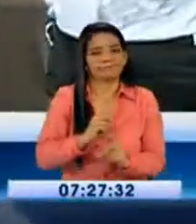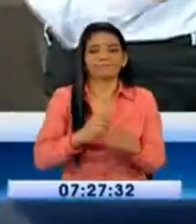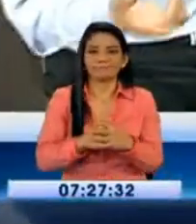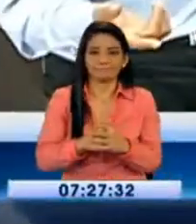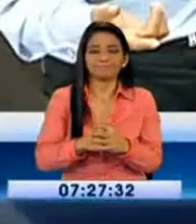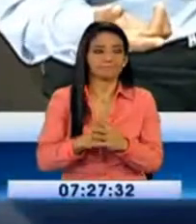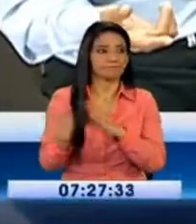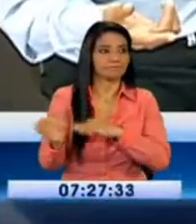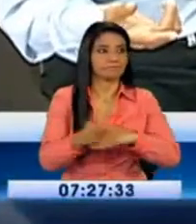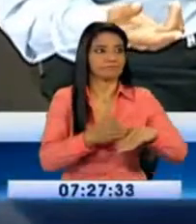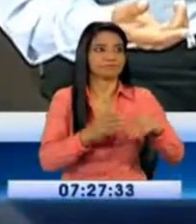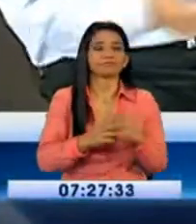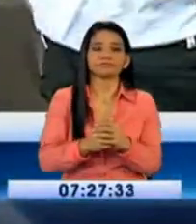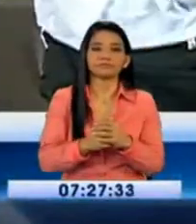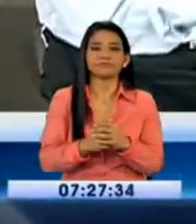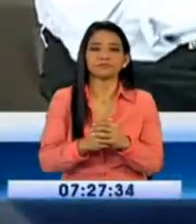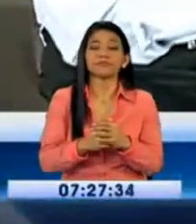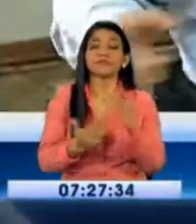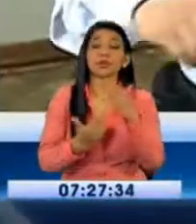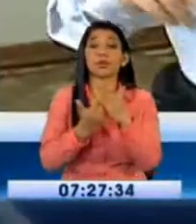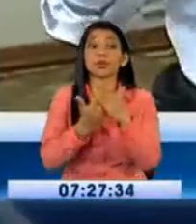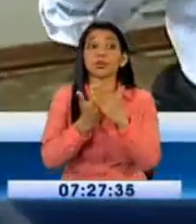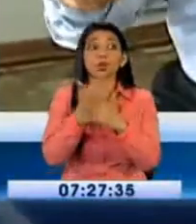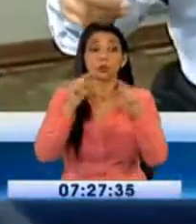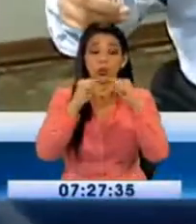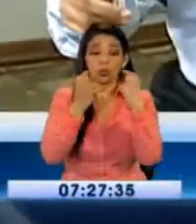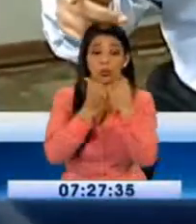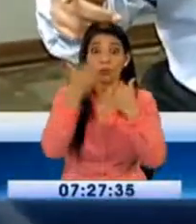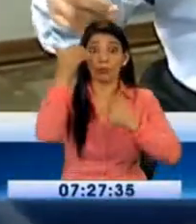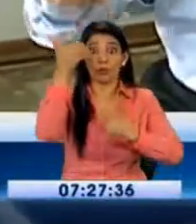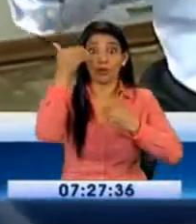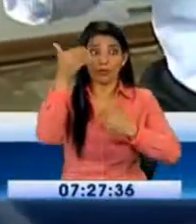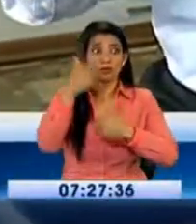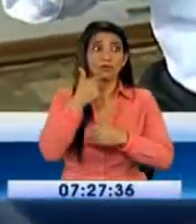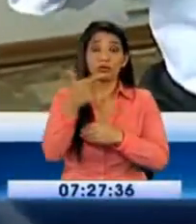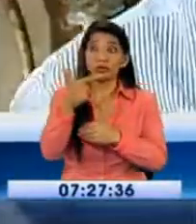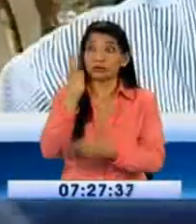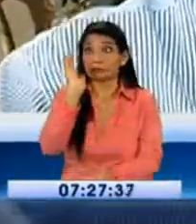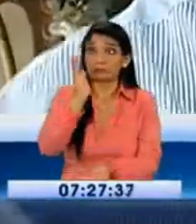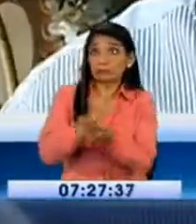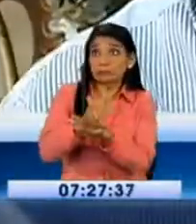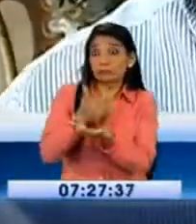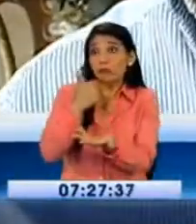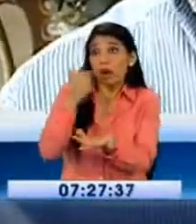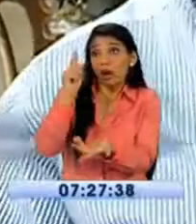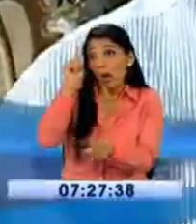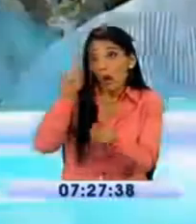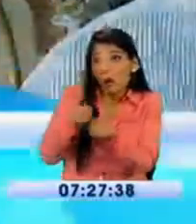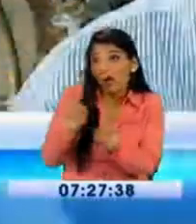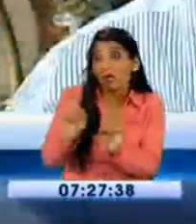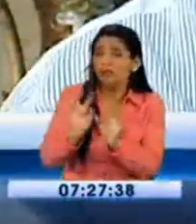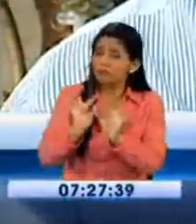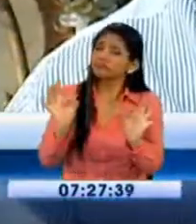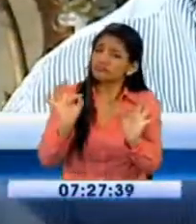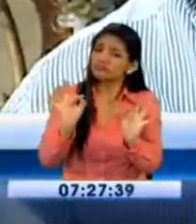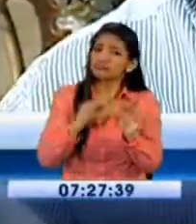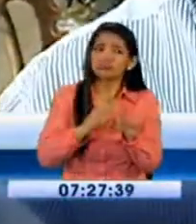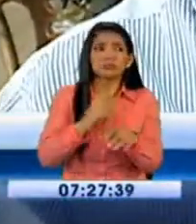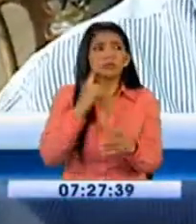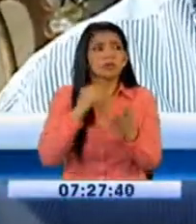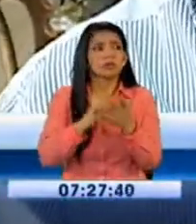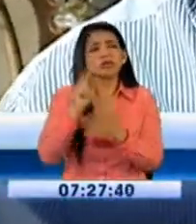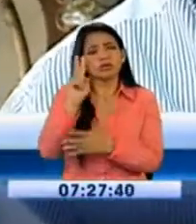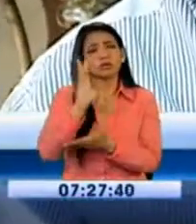de la nueva plataforma revolución trans dice no tener reparos al veto parcial para nosotros una solemnidad de dos